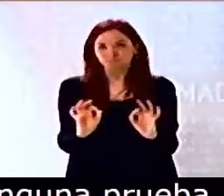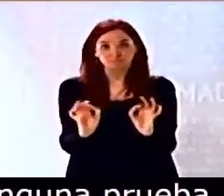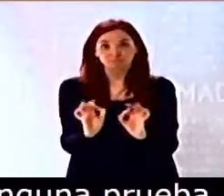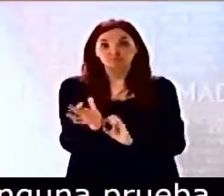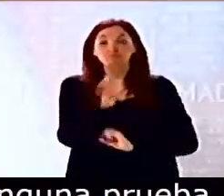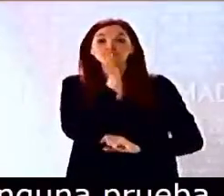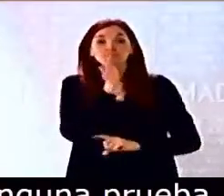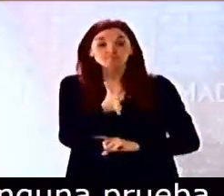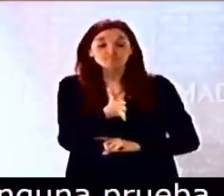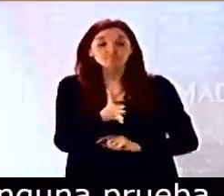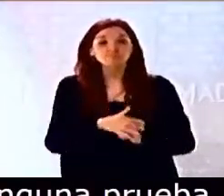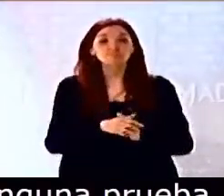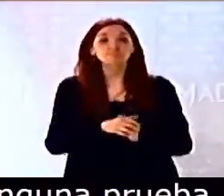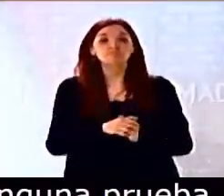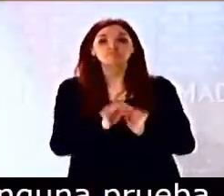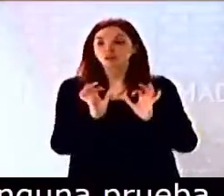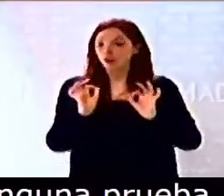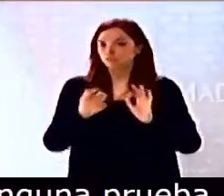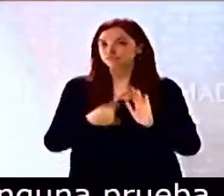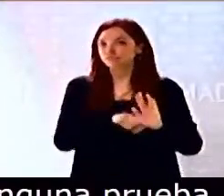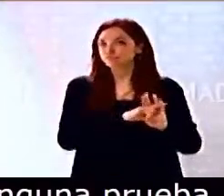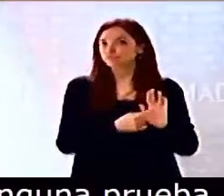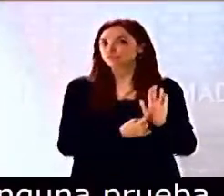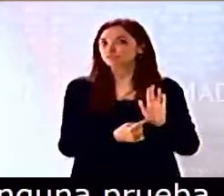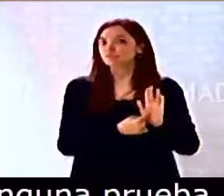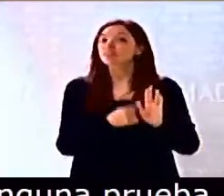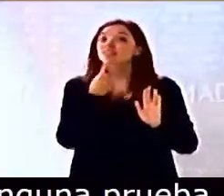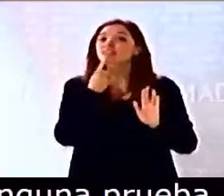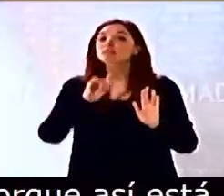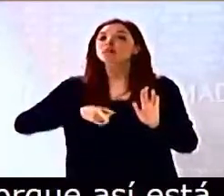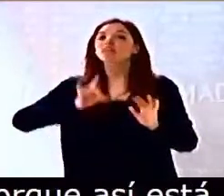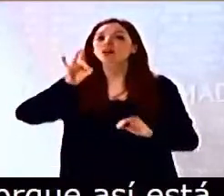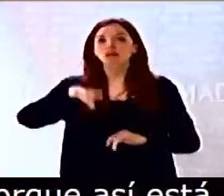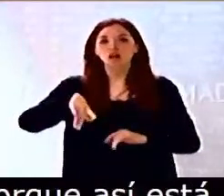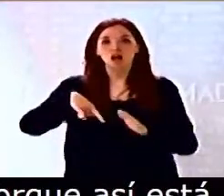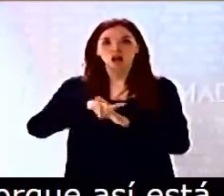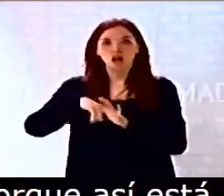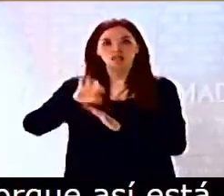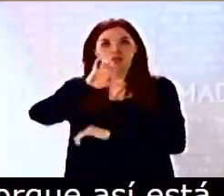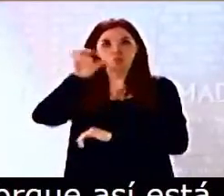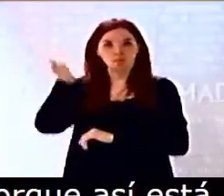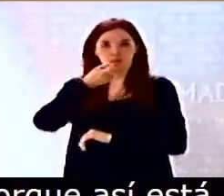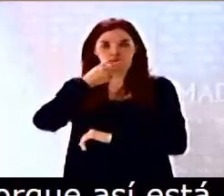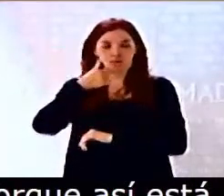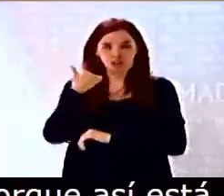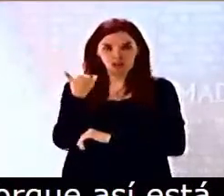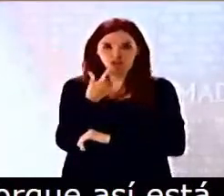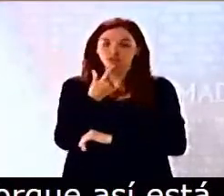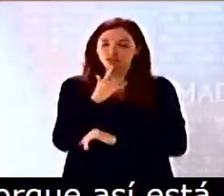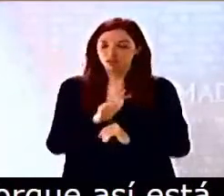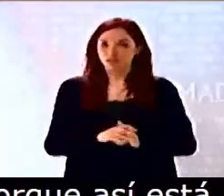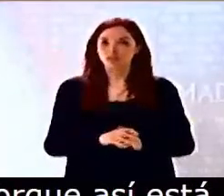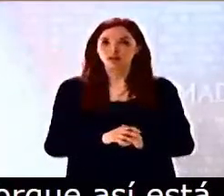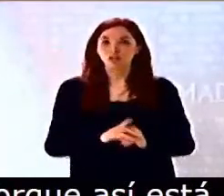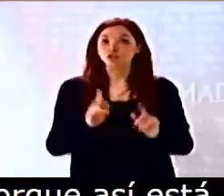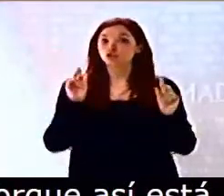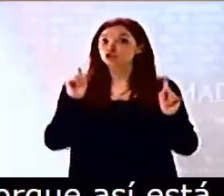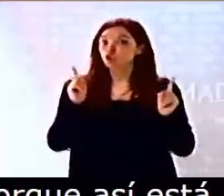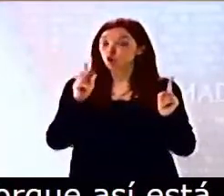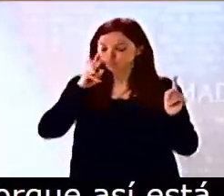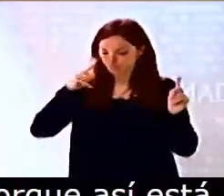porque así está definido por la Agencia Europea del Medicamento. Es una cuestión de